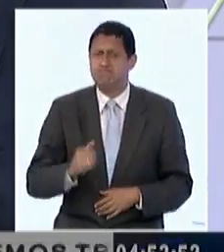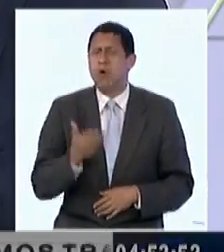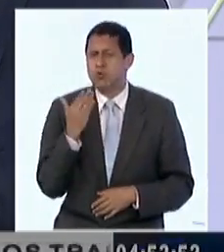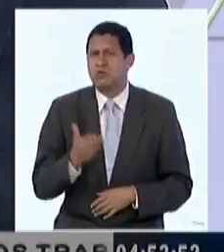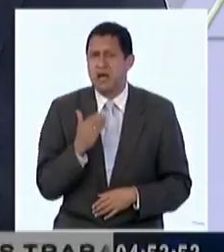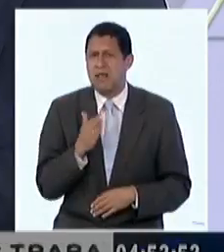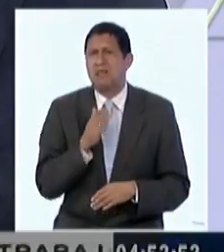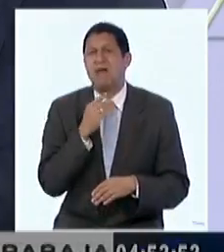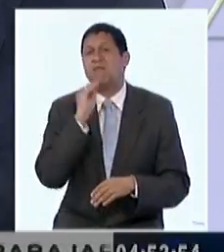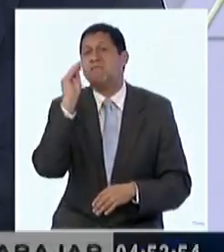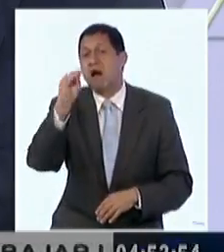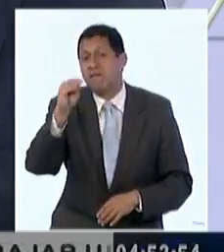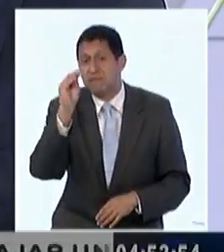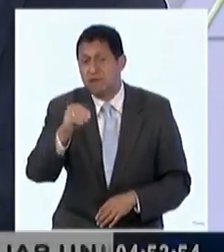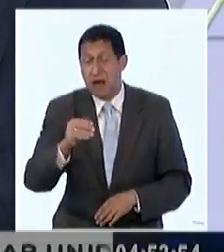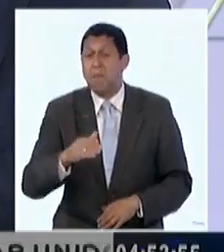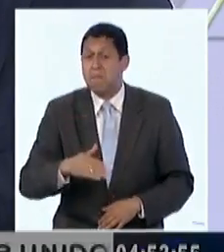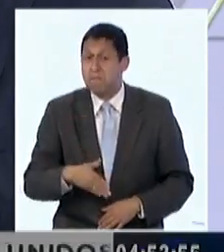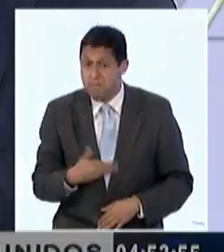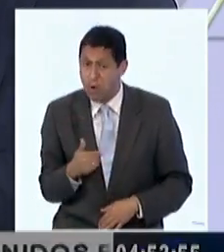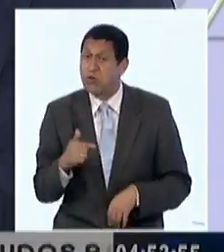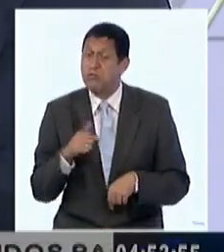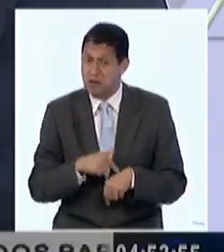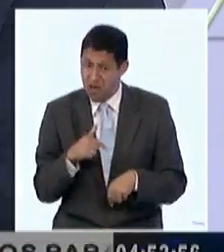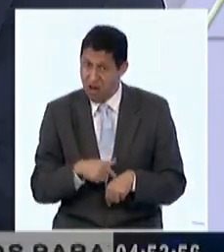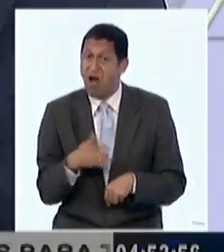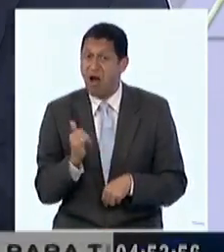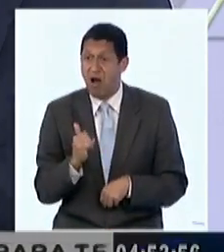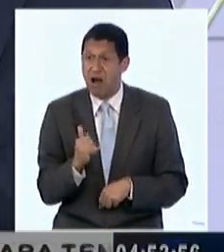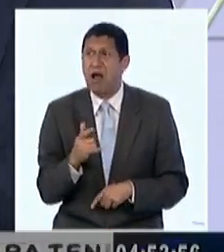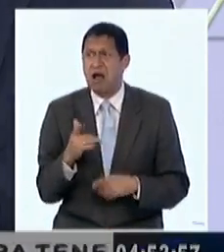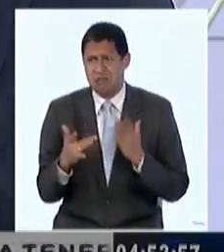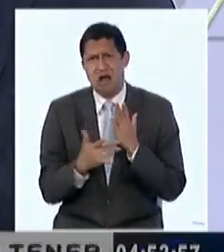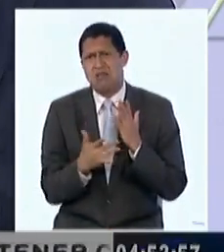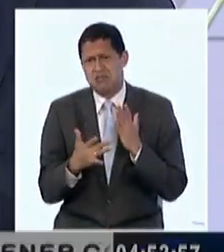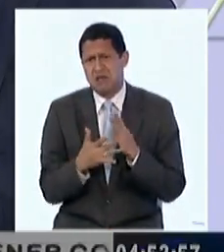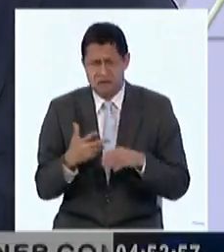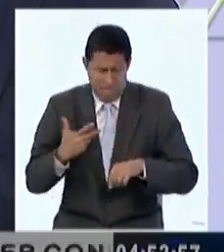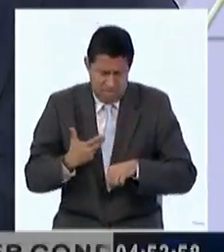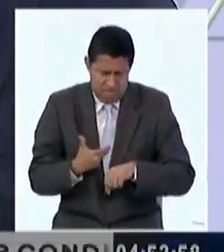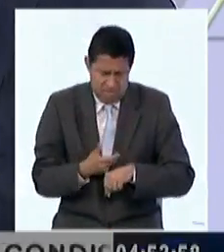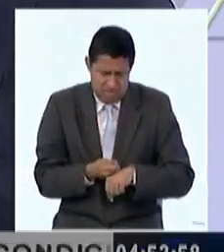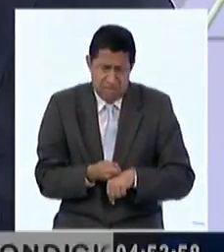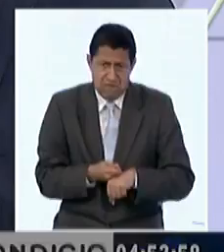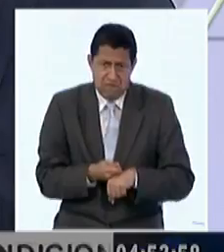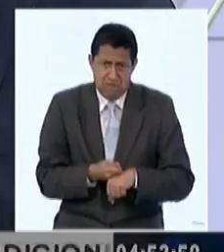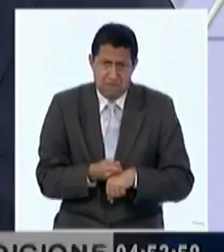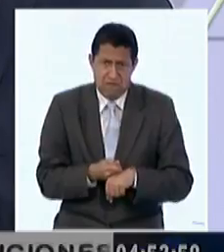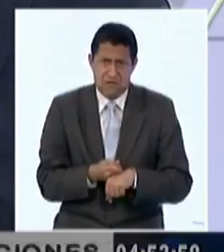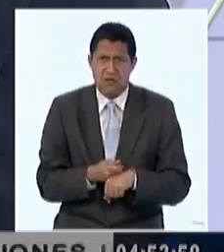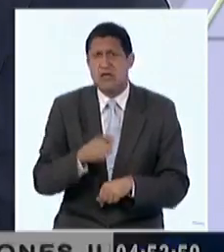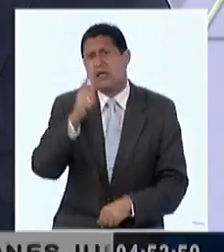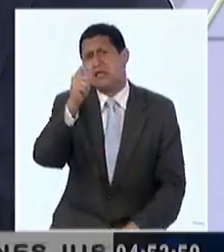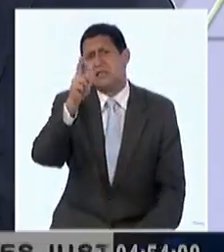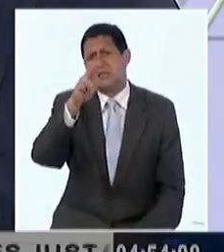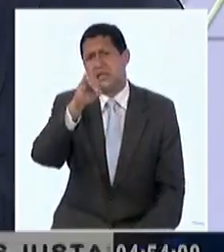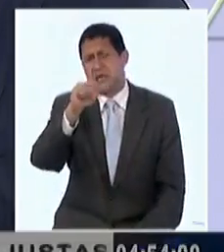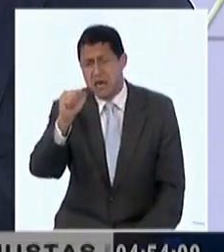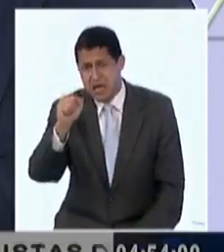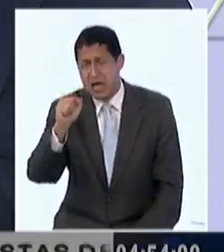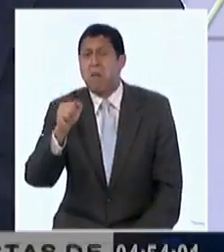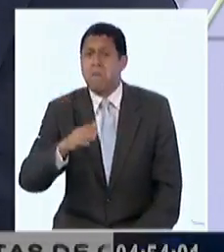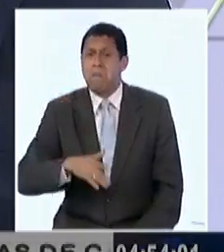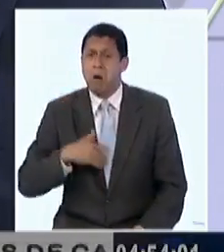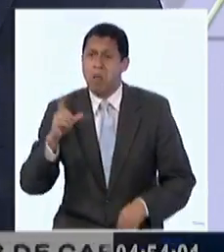importante notificárselo porque la posibilidad está. Hay herramientas como la infiltración con esteroides como la triamcinolona que